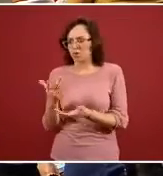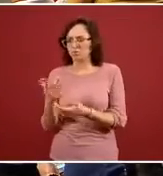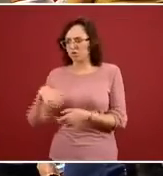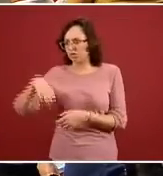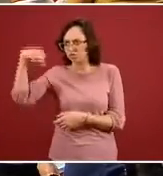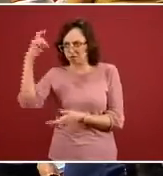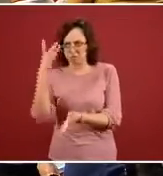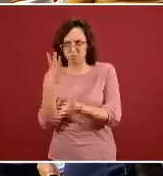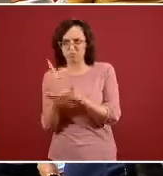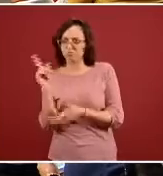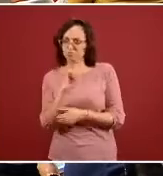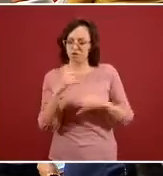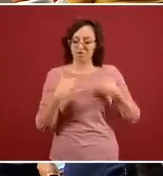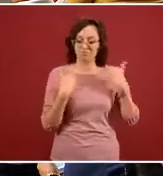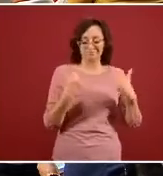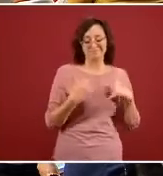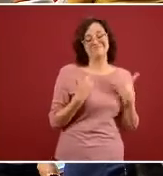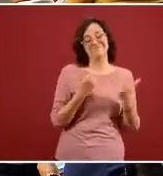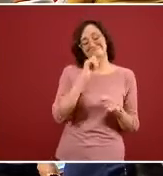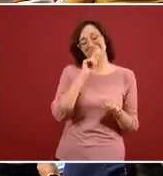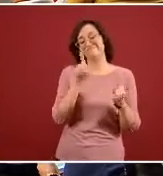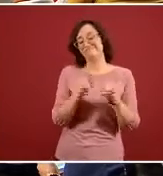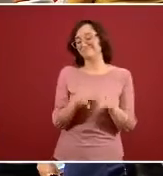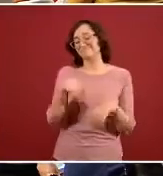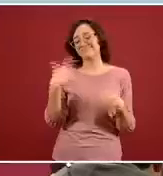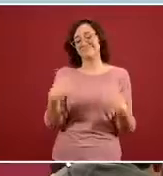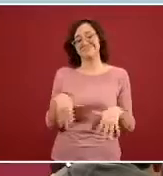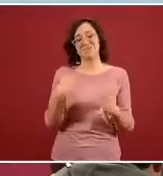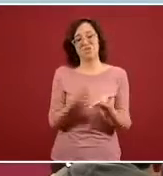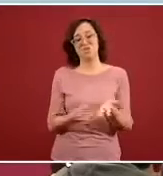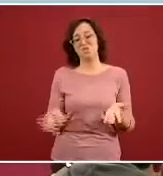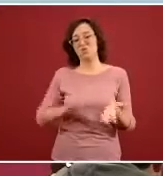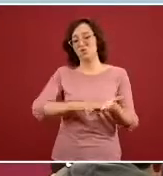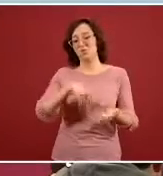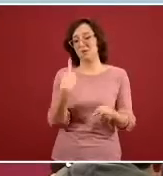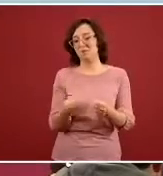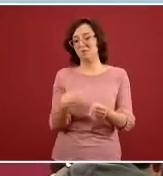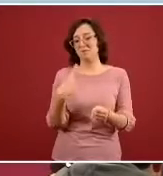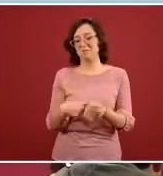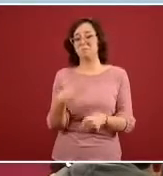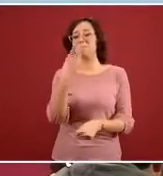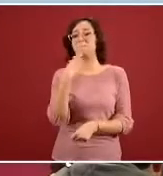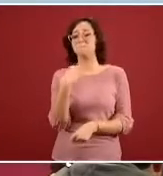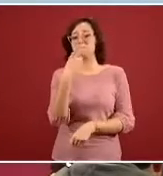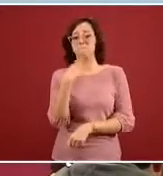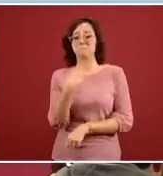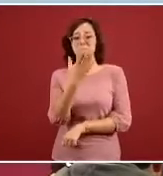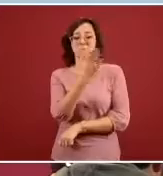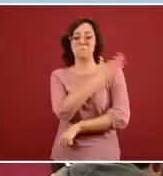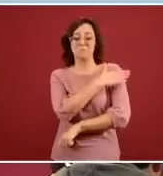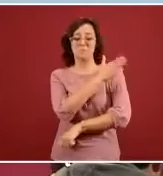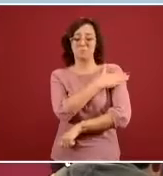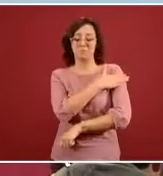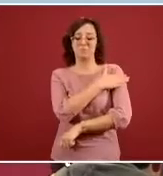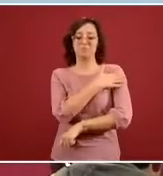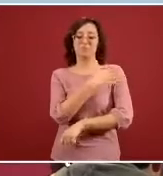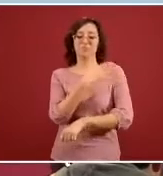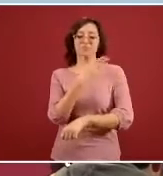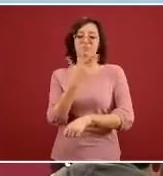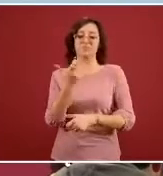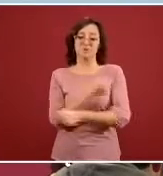es que es la inmensa carga de enfermedades crónicas que tiene nuestro país: diabetes, también